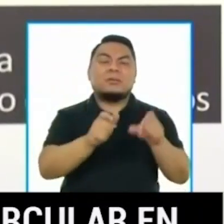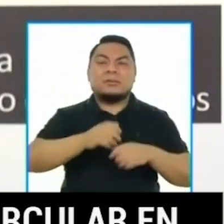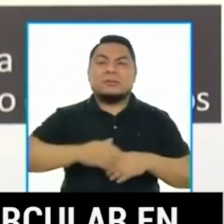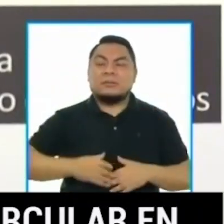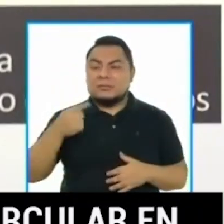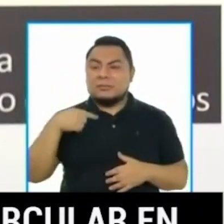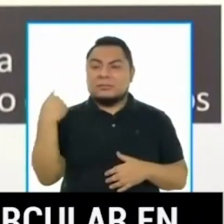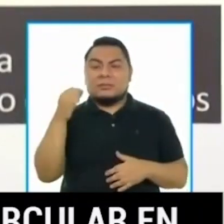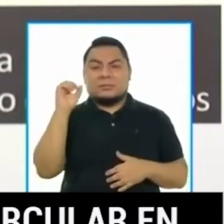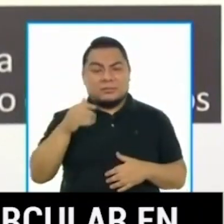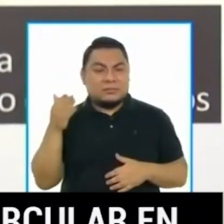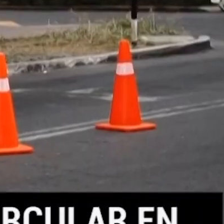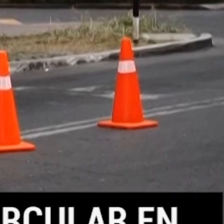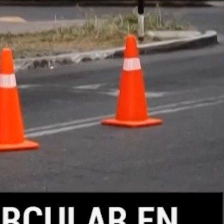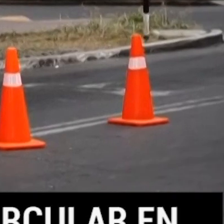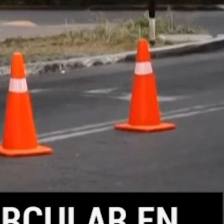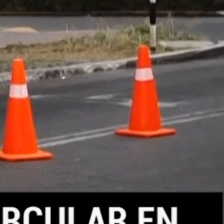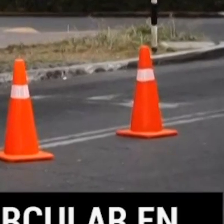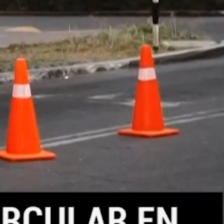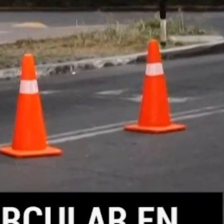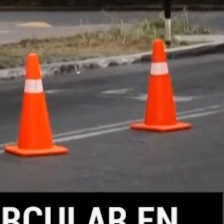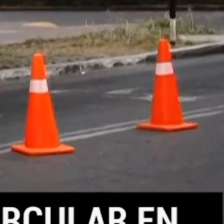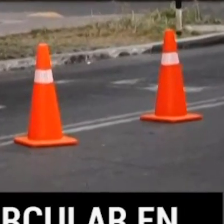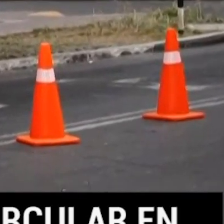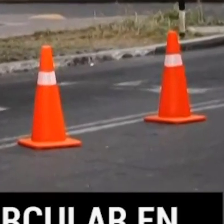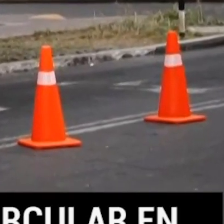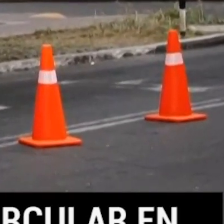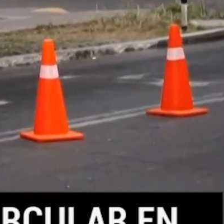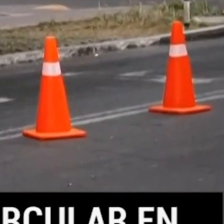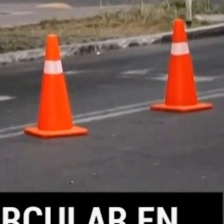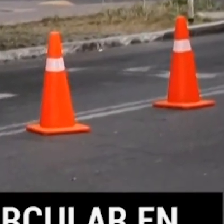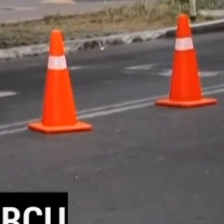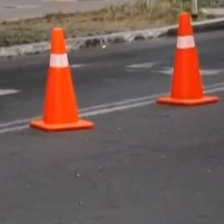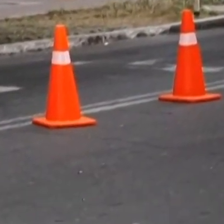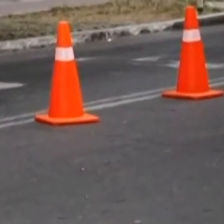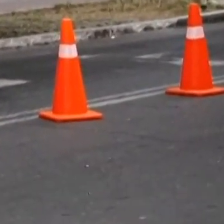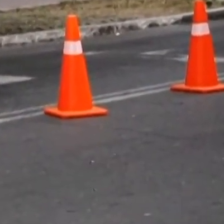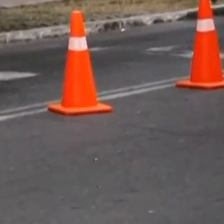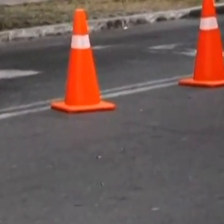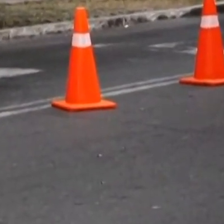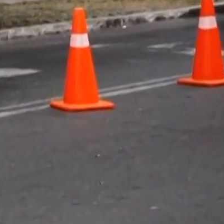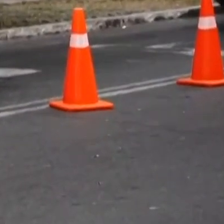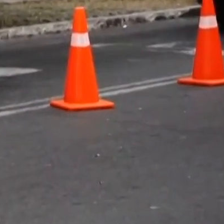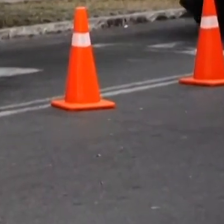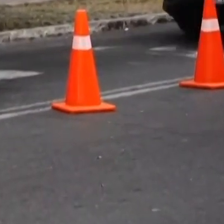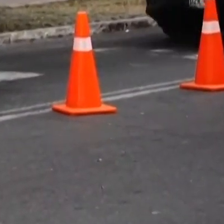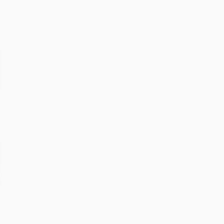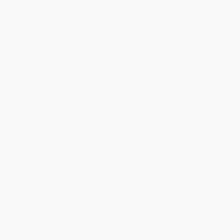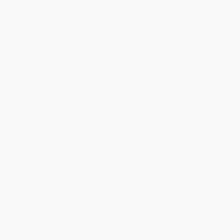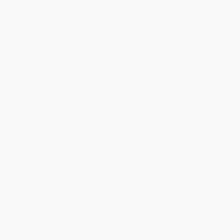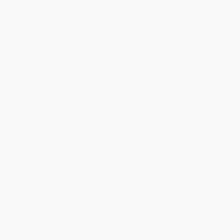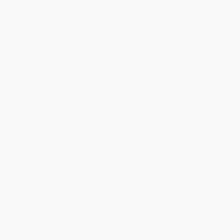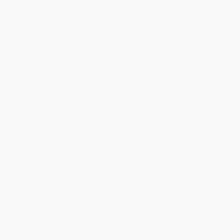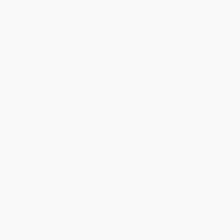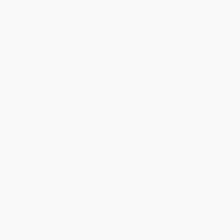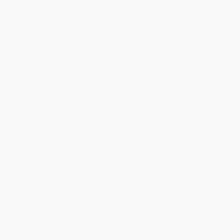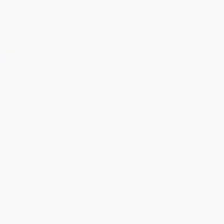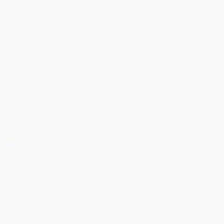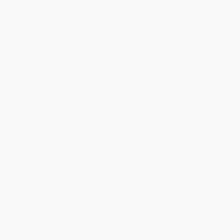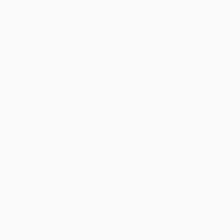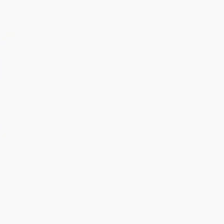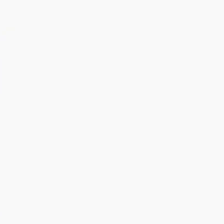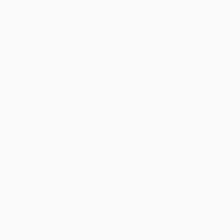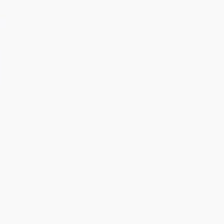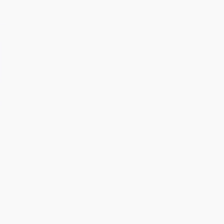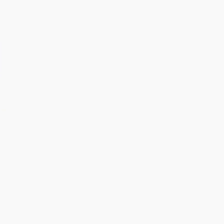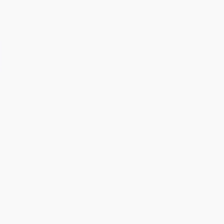noche del 21 de diciembre, la ministra mencionó que el proceso de la obtención del pase especial de circulación será similar al